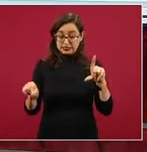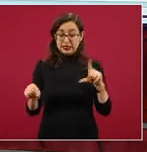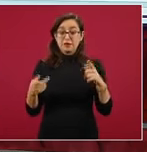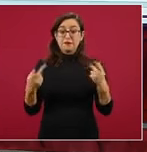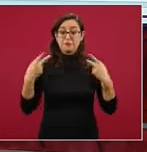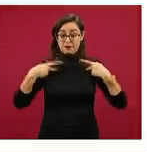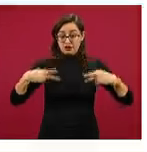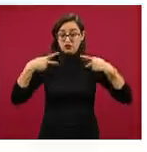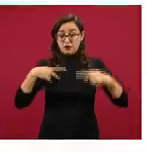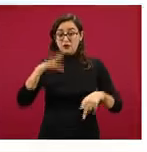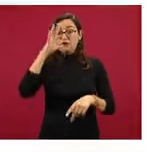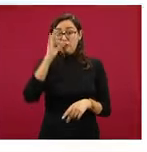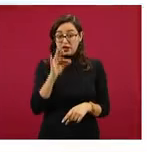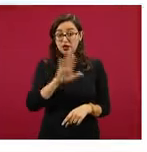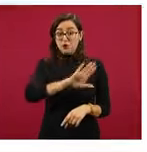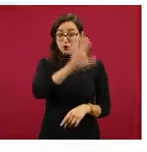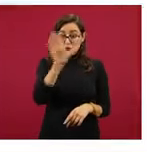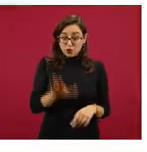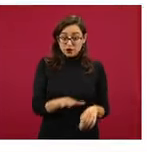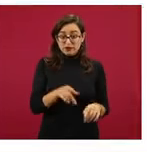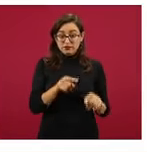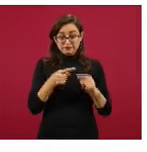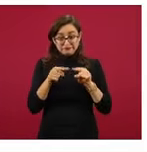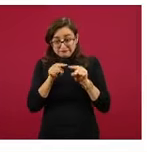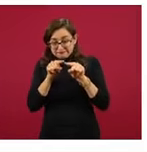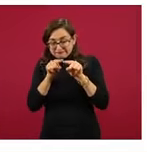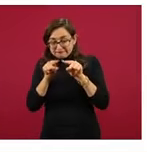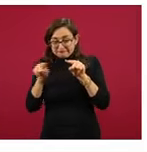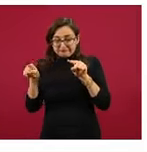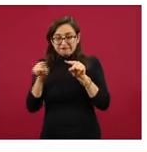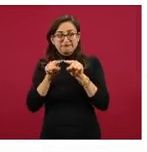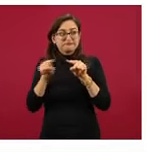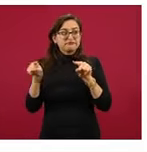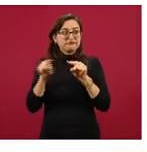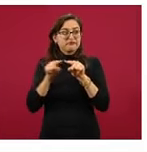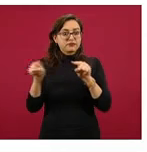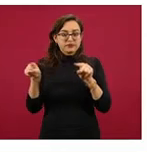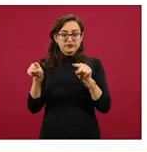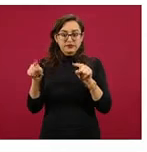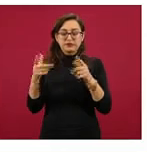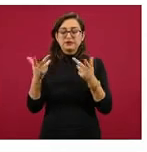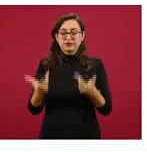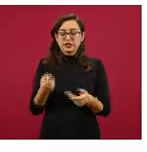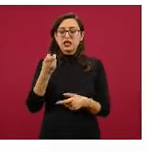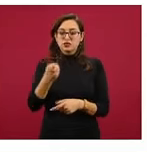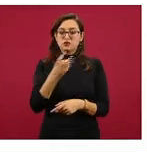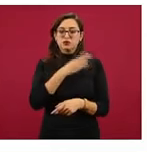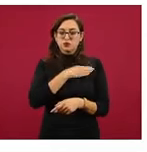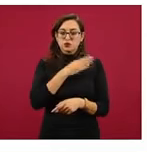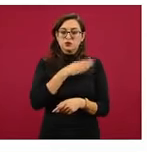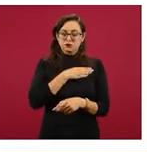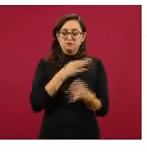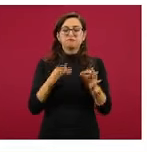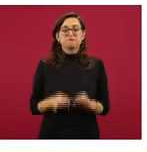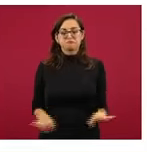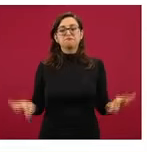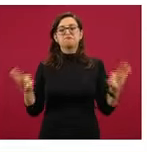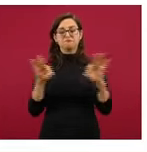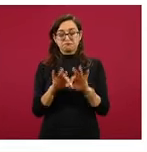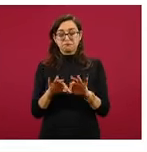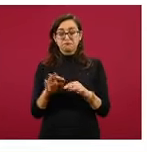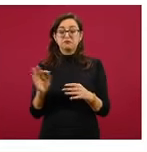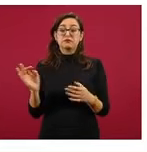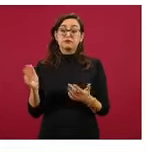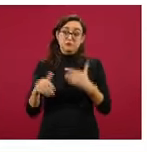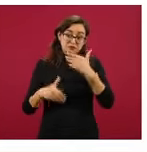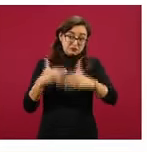las defunciones no presentan este incremento. Esto es bueno, esto es importante. ¿Pudiera